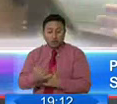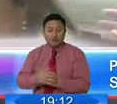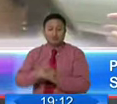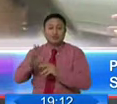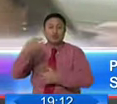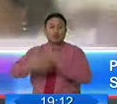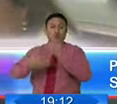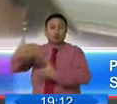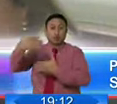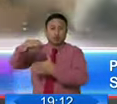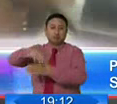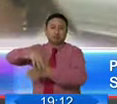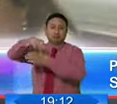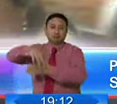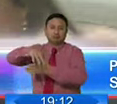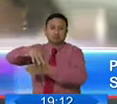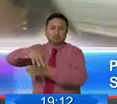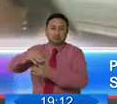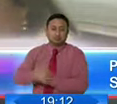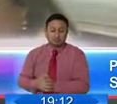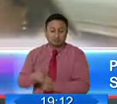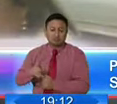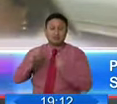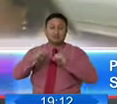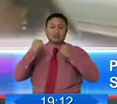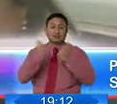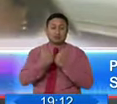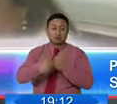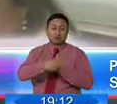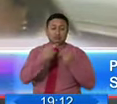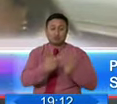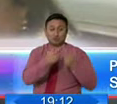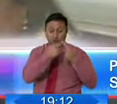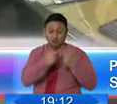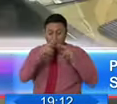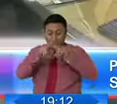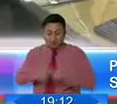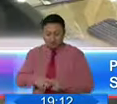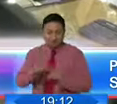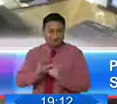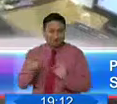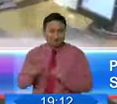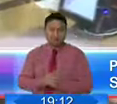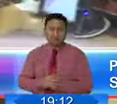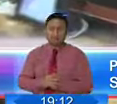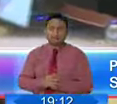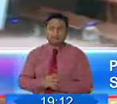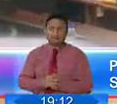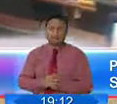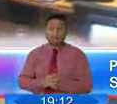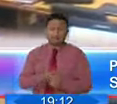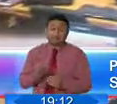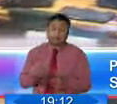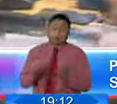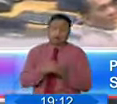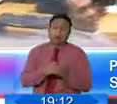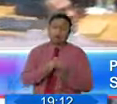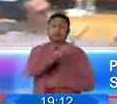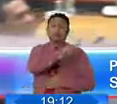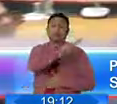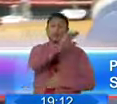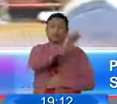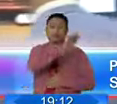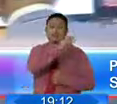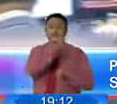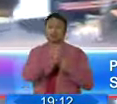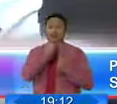juicios políticos y que no le permite a esta asamblea cumplir el papel fiscalizador. Pero nuevamente morenistas y correístas se unían para bloquear